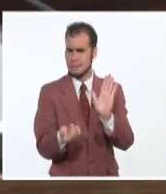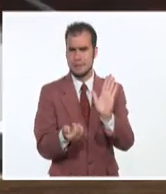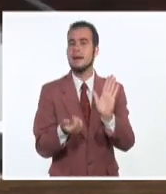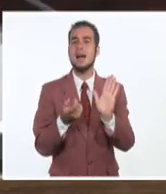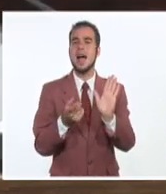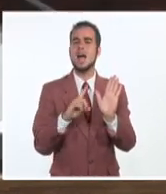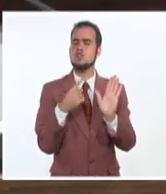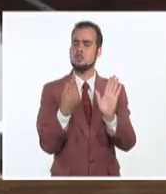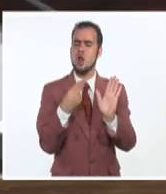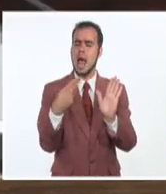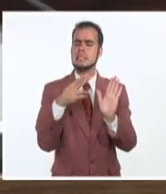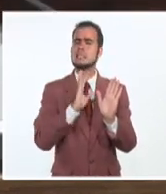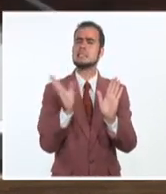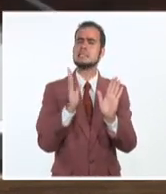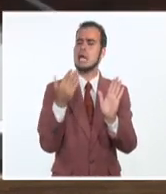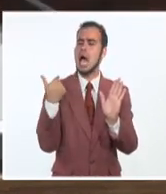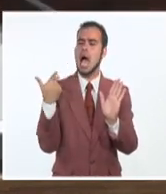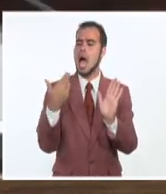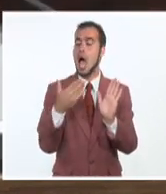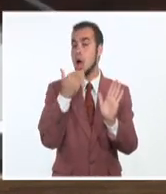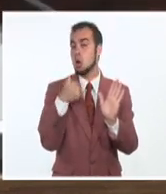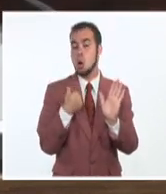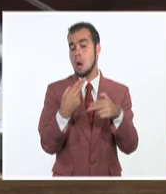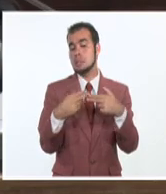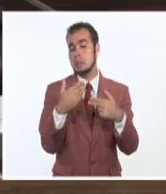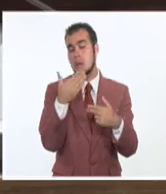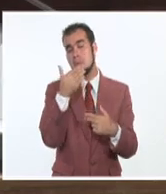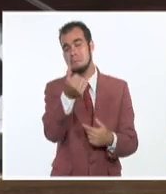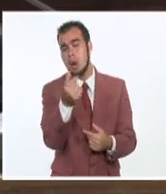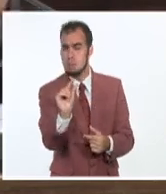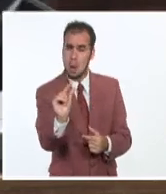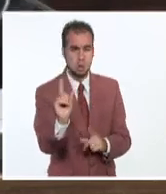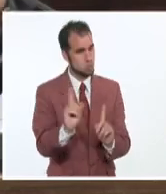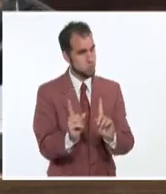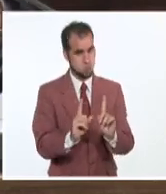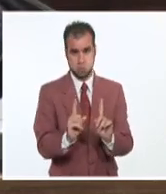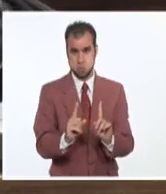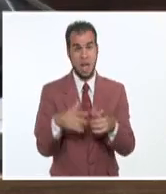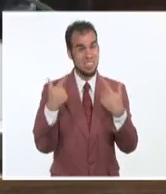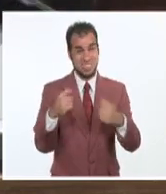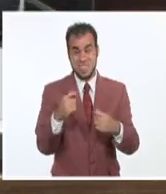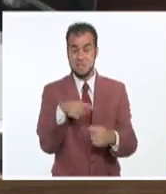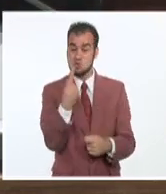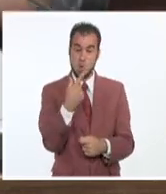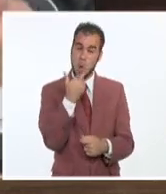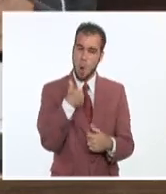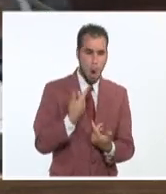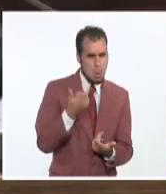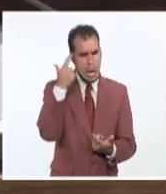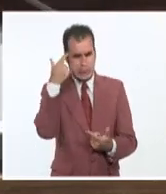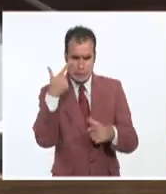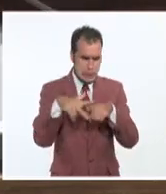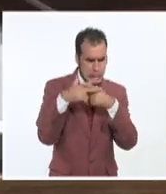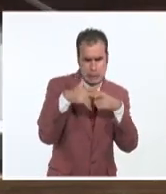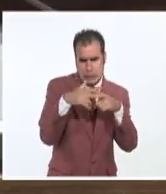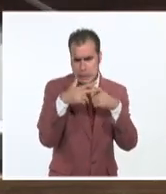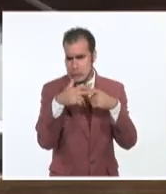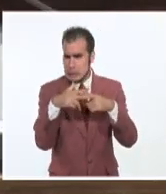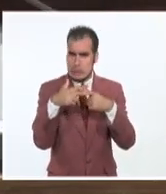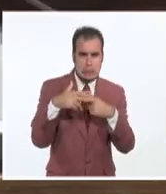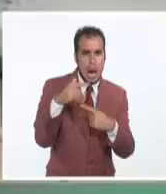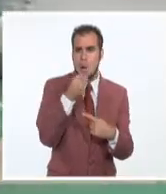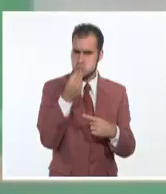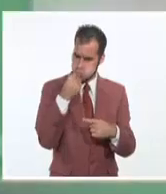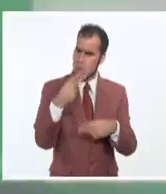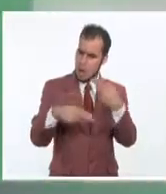hemos hecho y ver cómo hacemos un poquito más, no, no, lo que no hemos hecho todavía y la capacidad que nosotros tenemos que demostrar todavía que